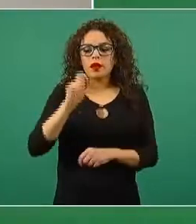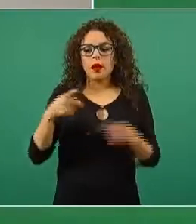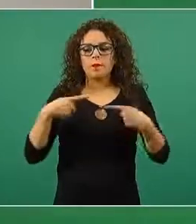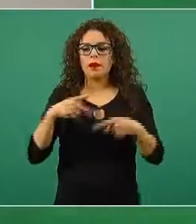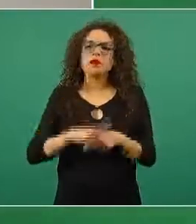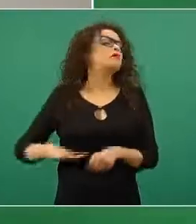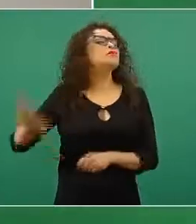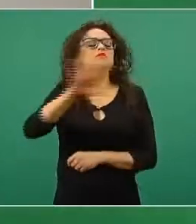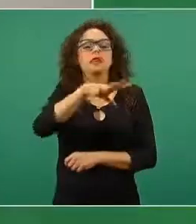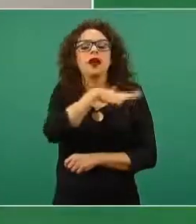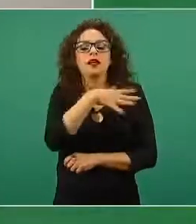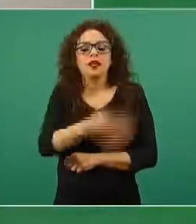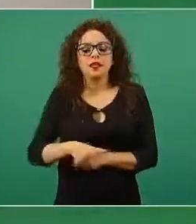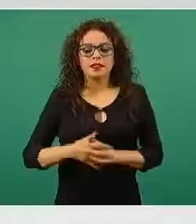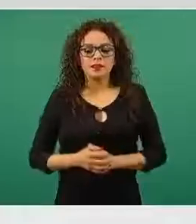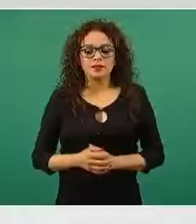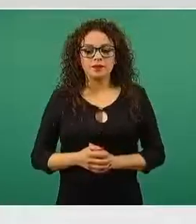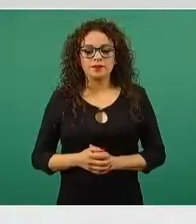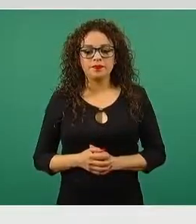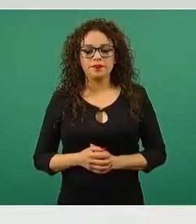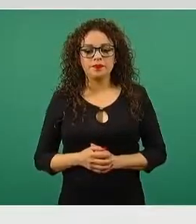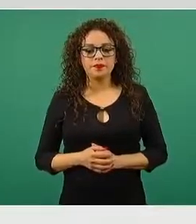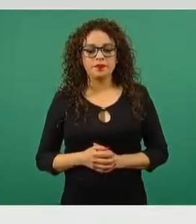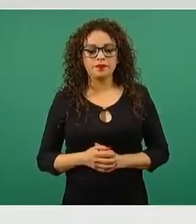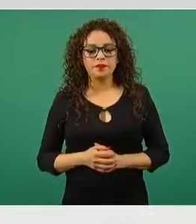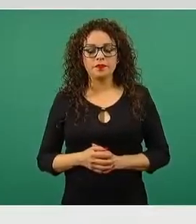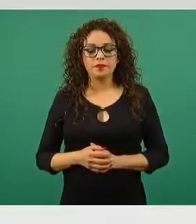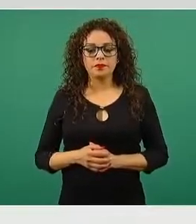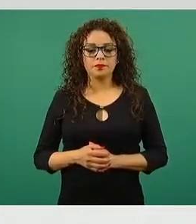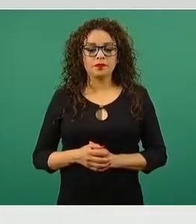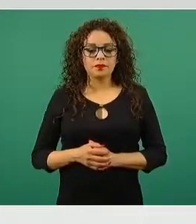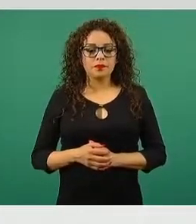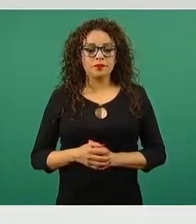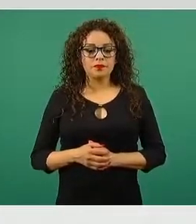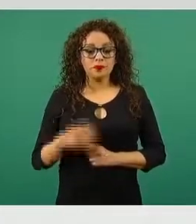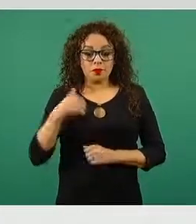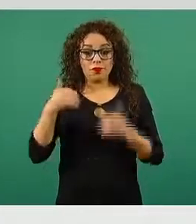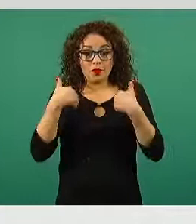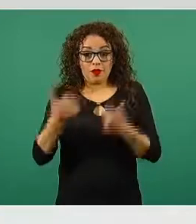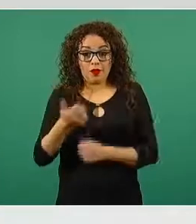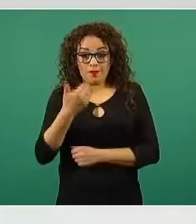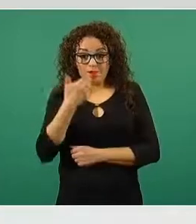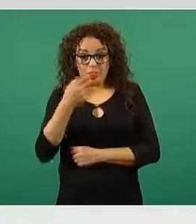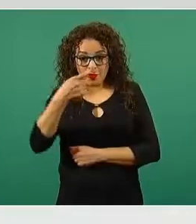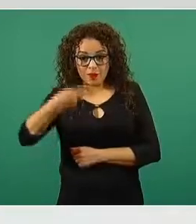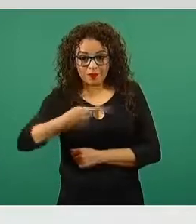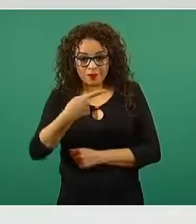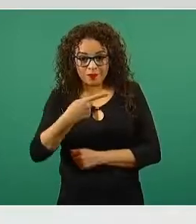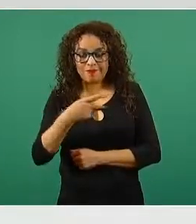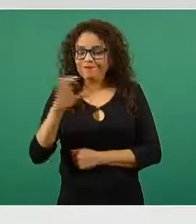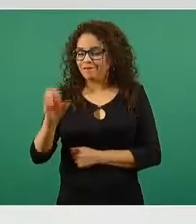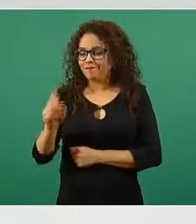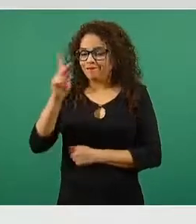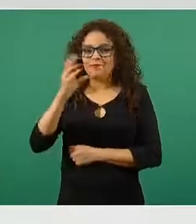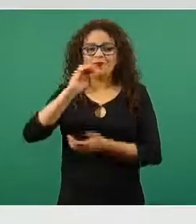población en general. Espero haber comprendido bien la pregunta, Arturo. Muchísimas gracias.